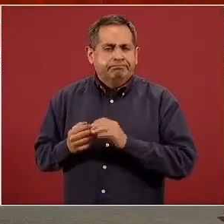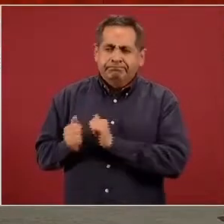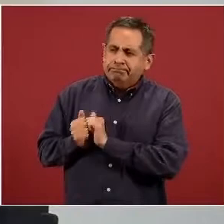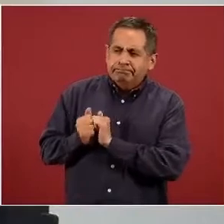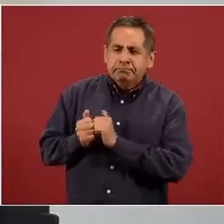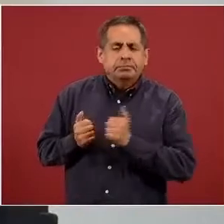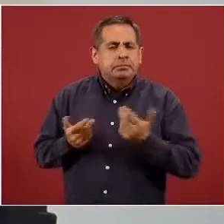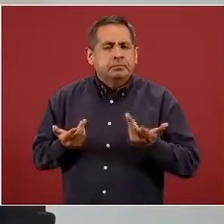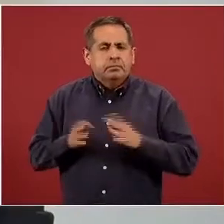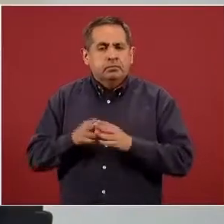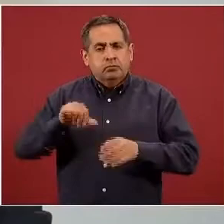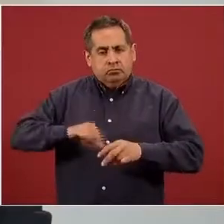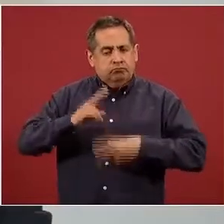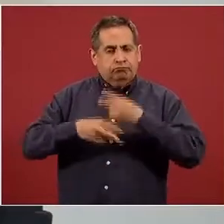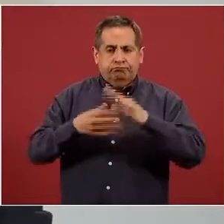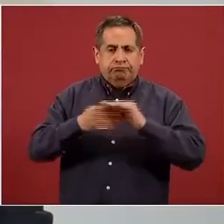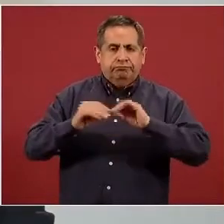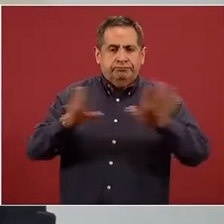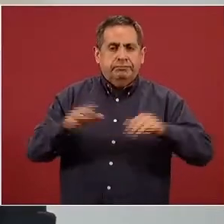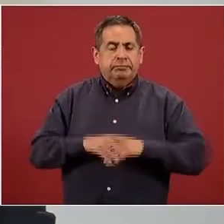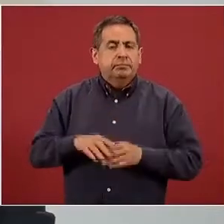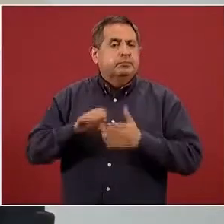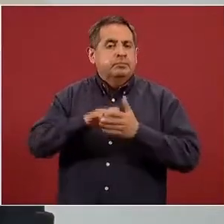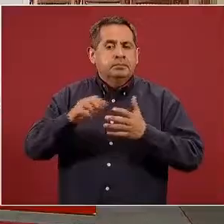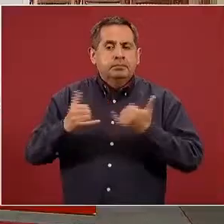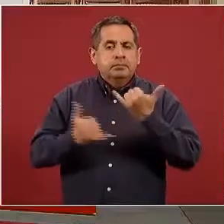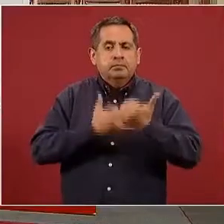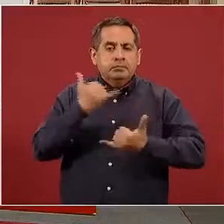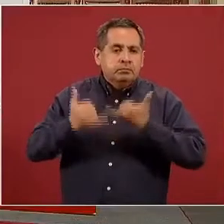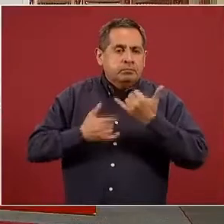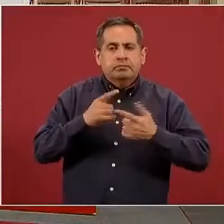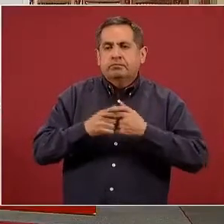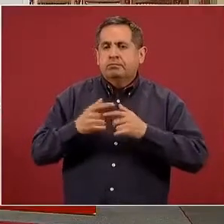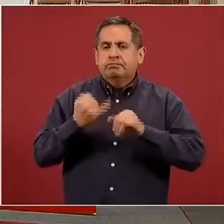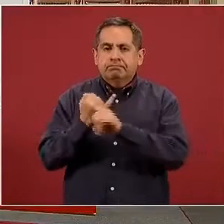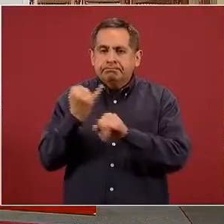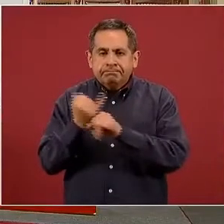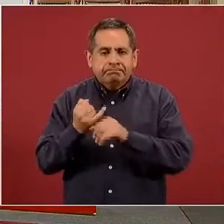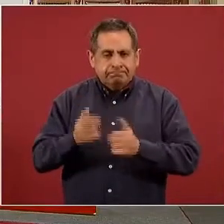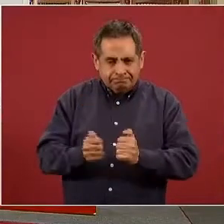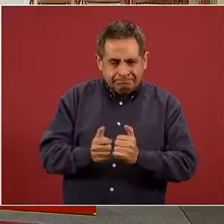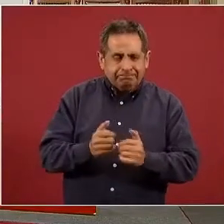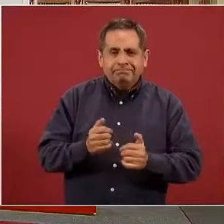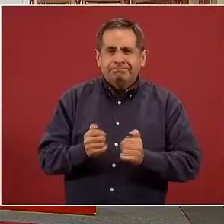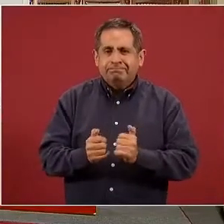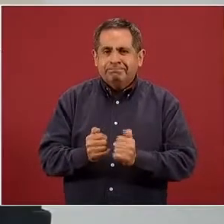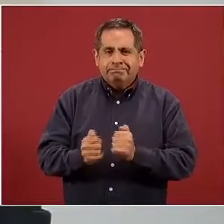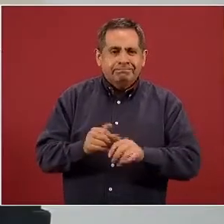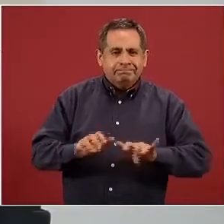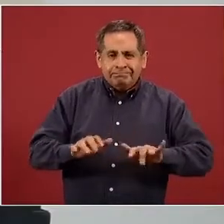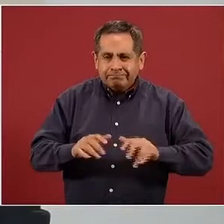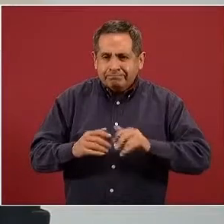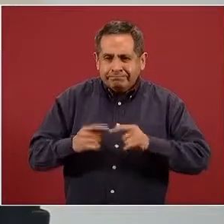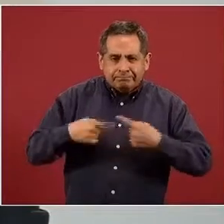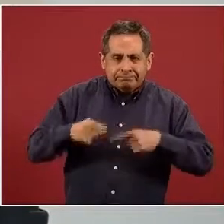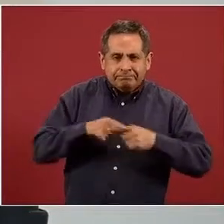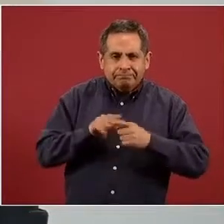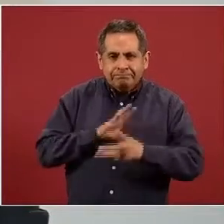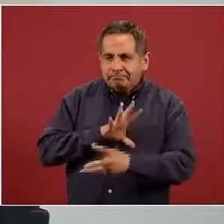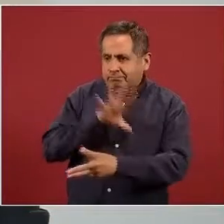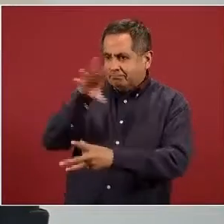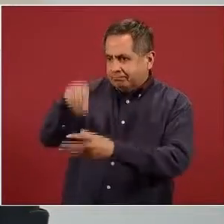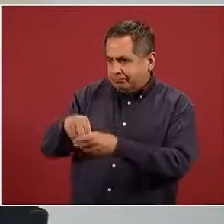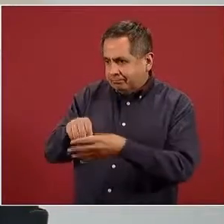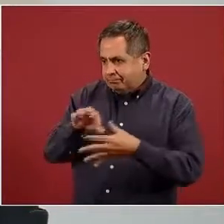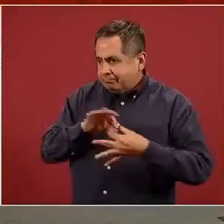haremos énfasis el día de hoy, son los videojuegos y las redes sociales, lo que nos hace sentir parte de algo mucho más grande